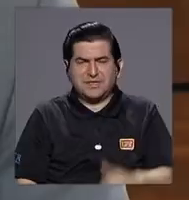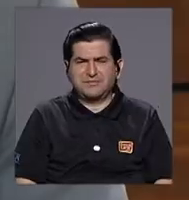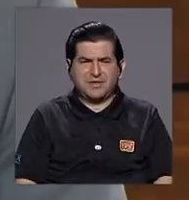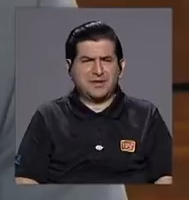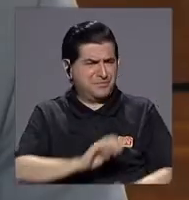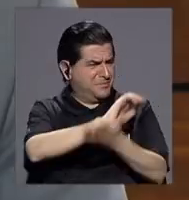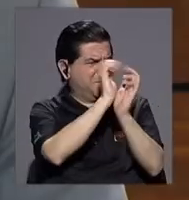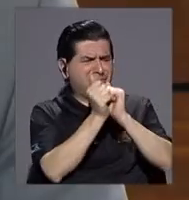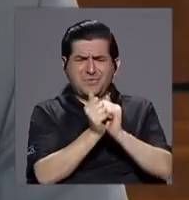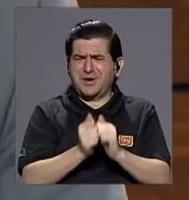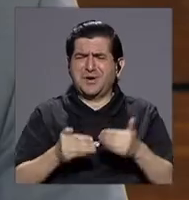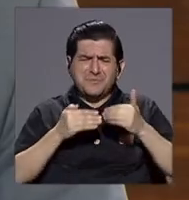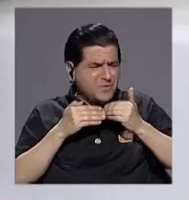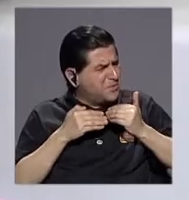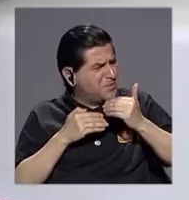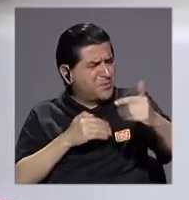Francisco.